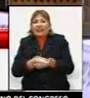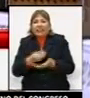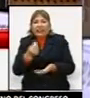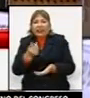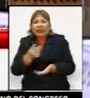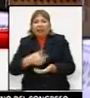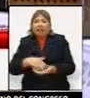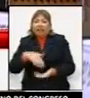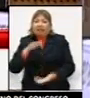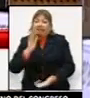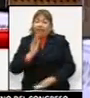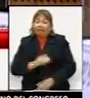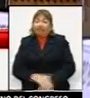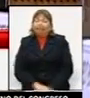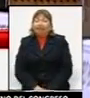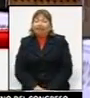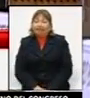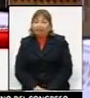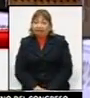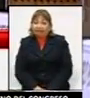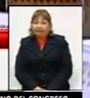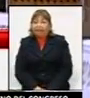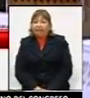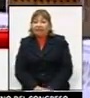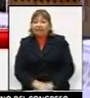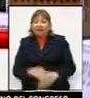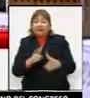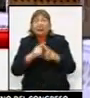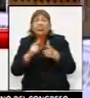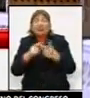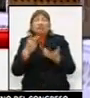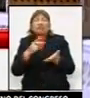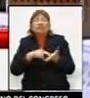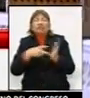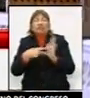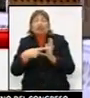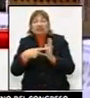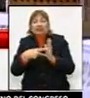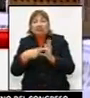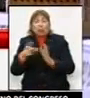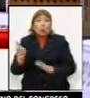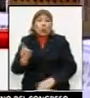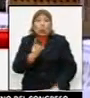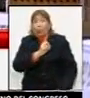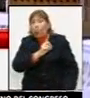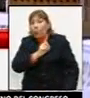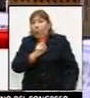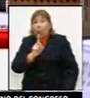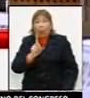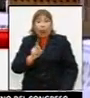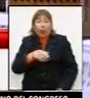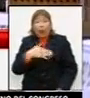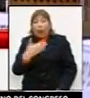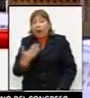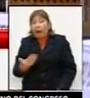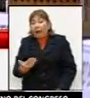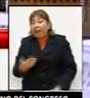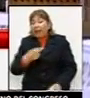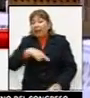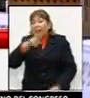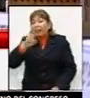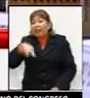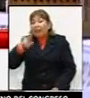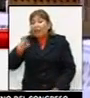mayor. Entonces, ¿con esto qué quiero decir? No hay en la región ni en ninguna